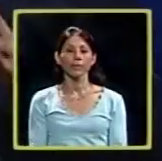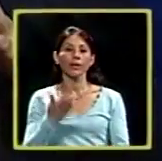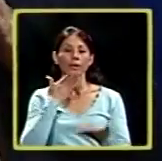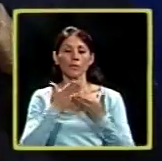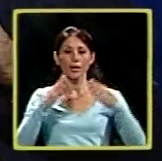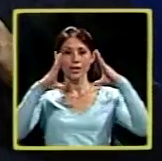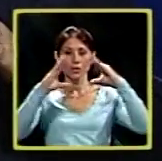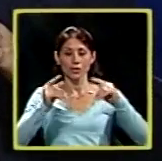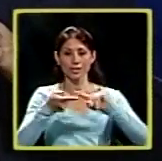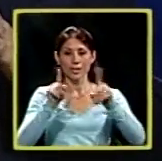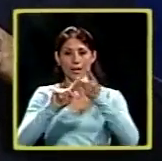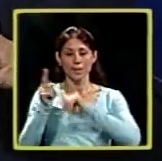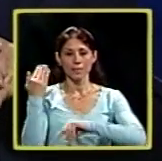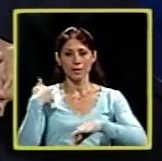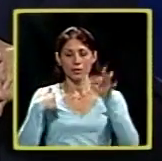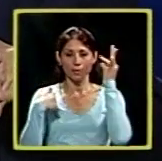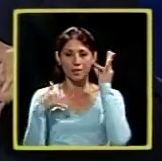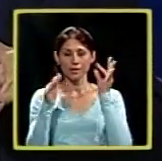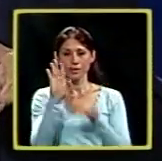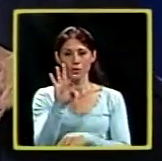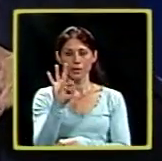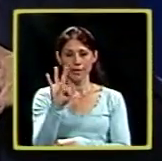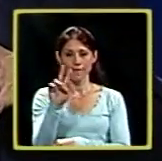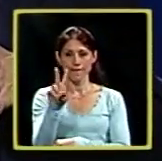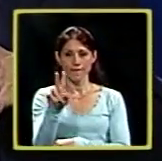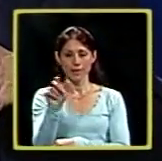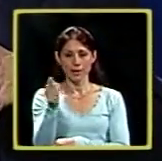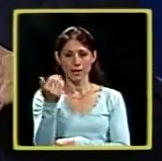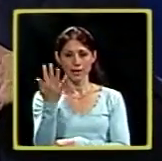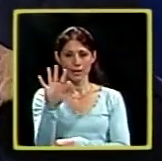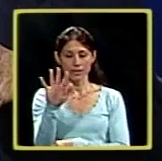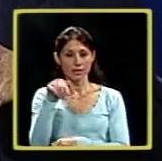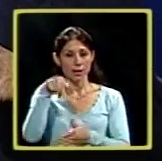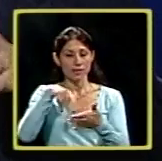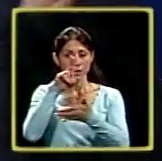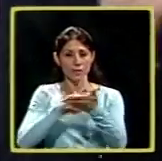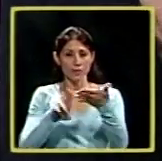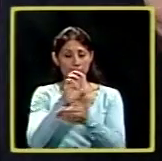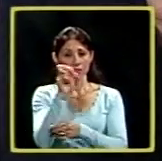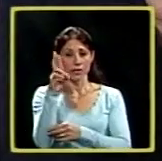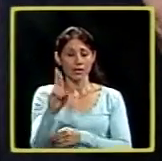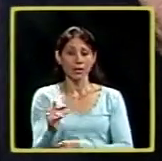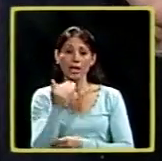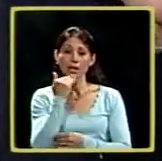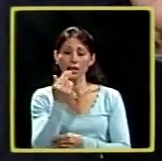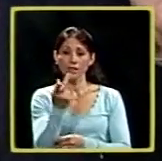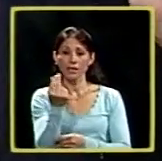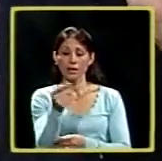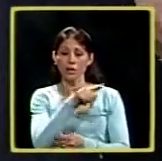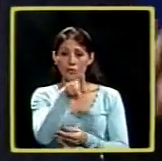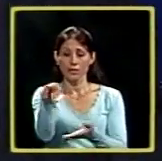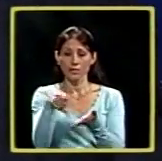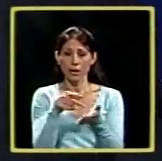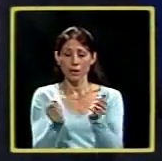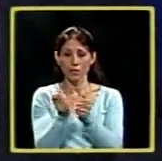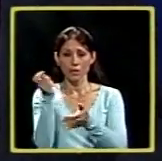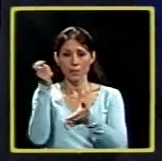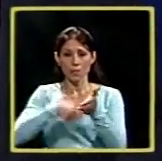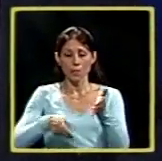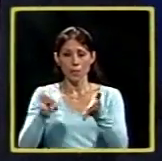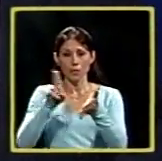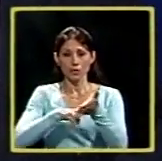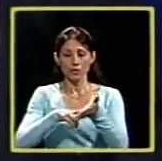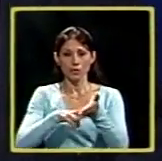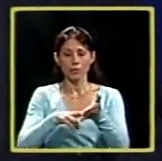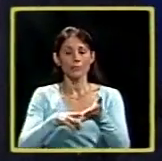Buenas noches, amigas y amigos de SUTV, Canal 15, desde esta Universidad de Costa Rica, que gracias a los impuestos que pagan ustedes y